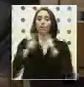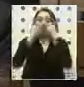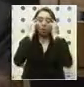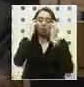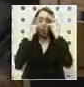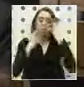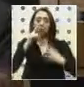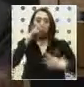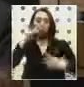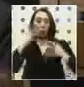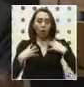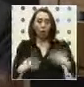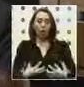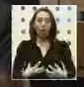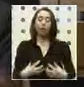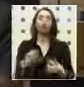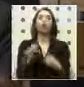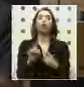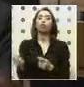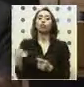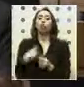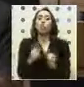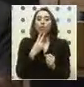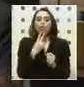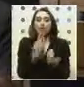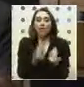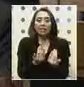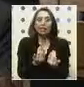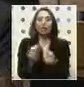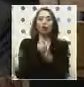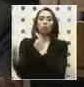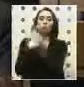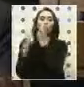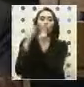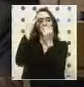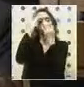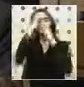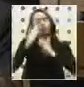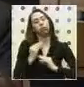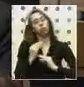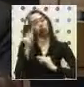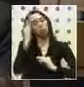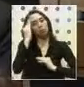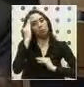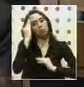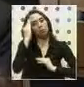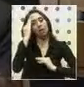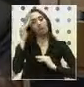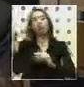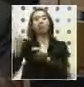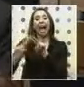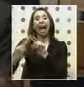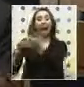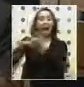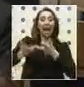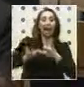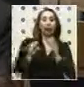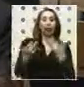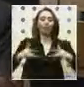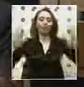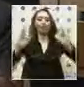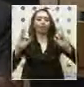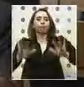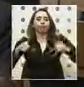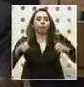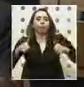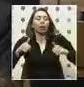o de privación de necesidades físicas básicas o injuria mental como resultado de un acto u omisión por un familiar directo que hace